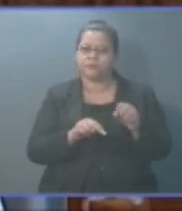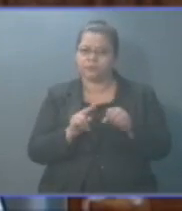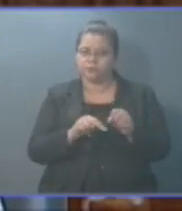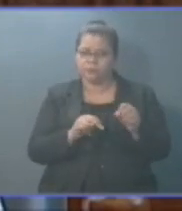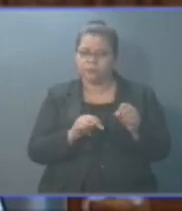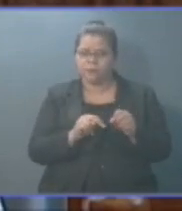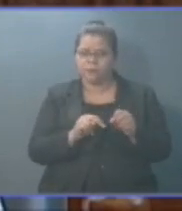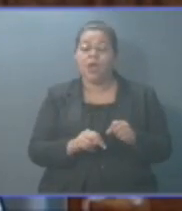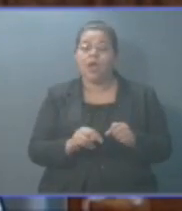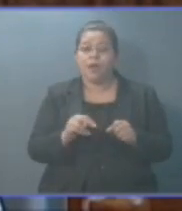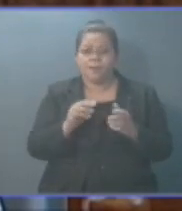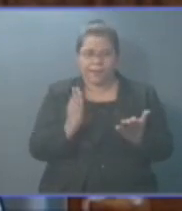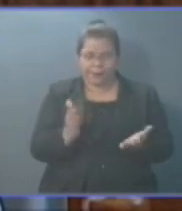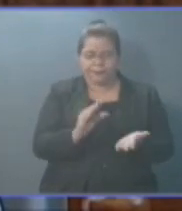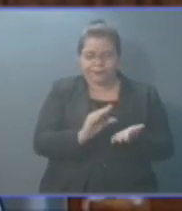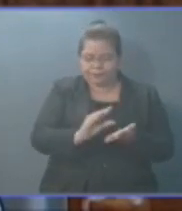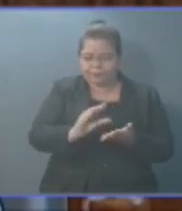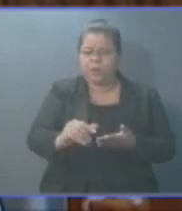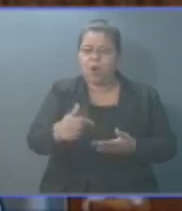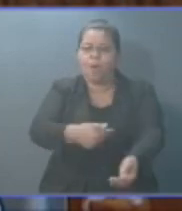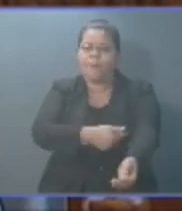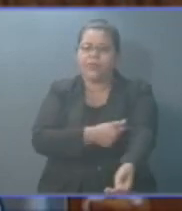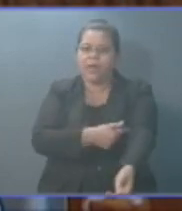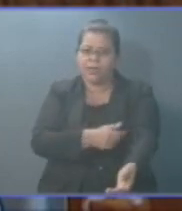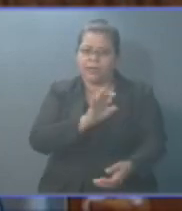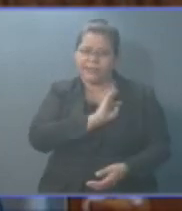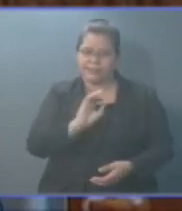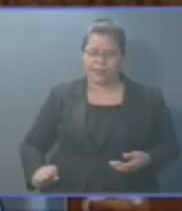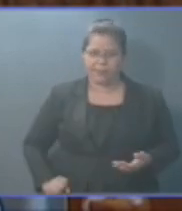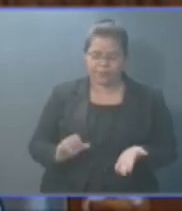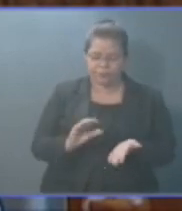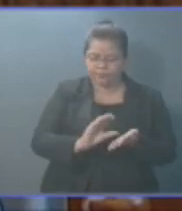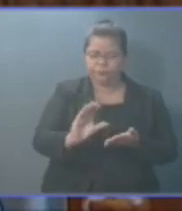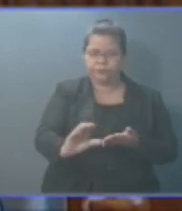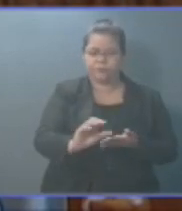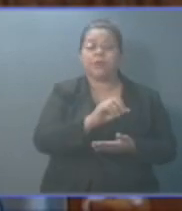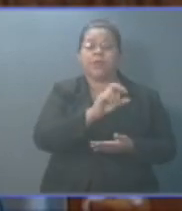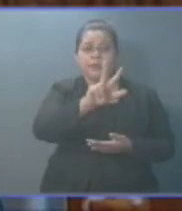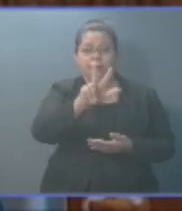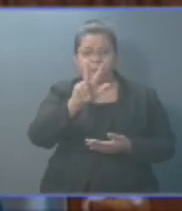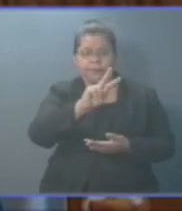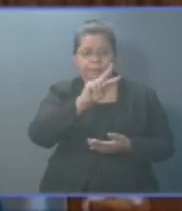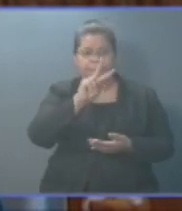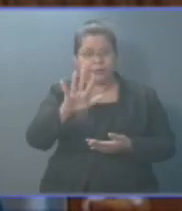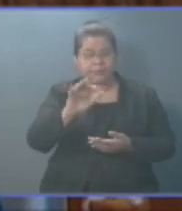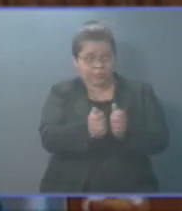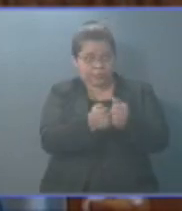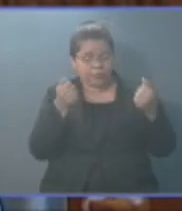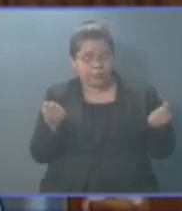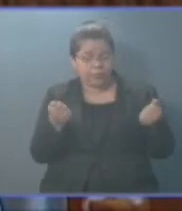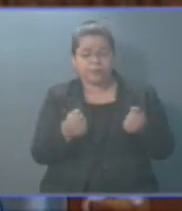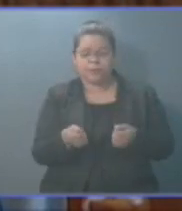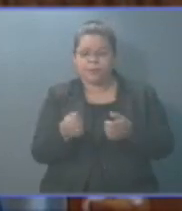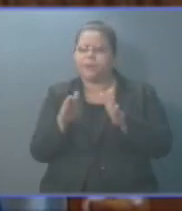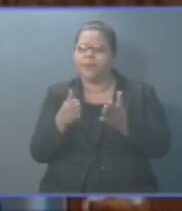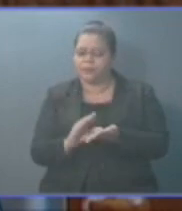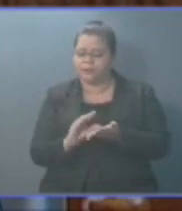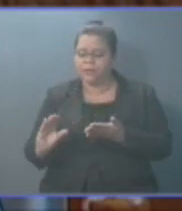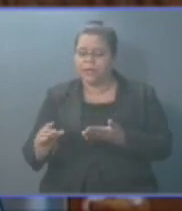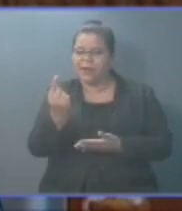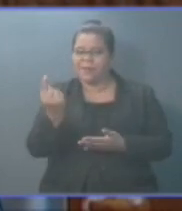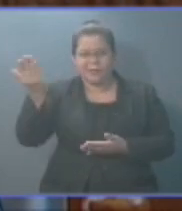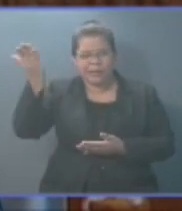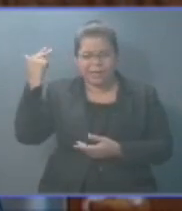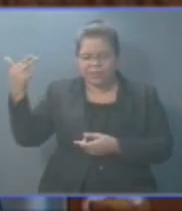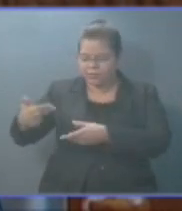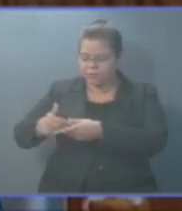millones. Para el Hospital de El Salvador, un monto de $30 millones. para la atención de beneficios de veteranos